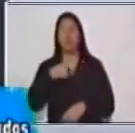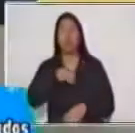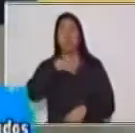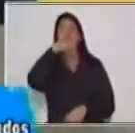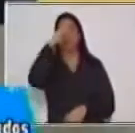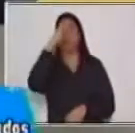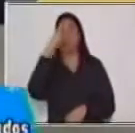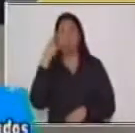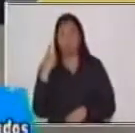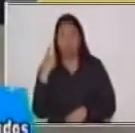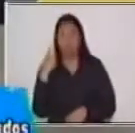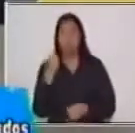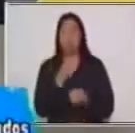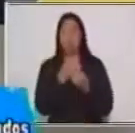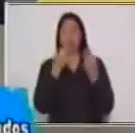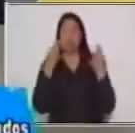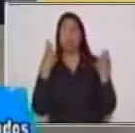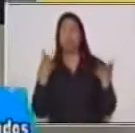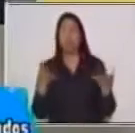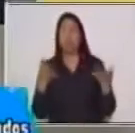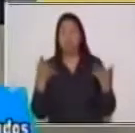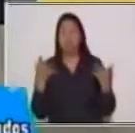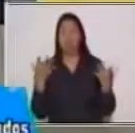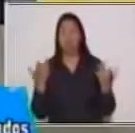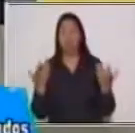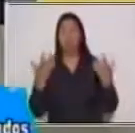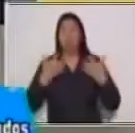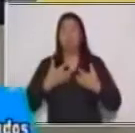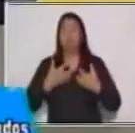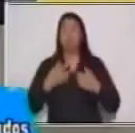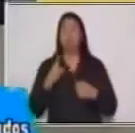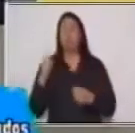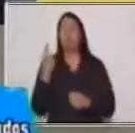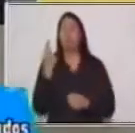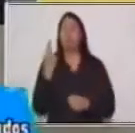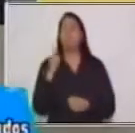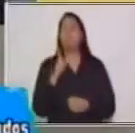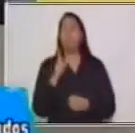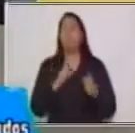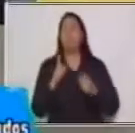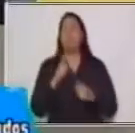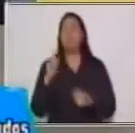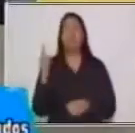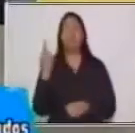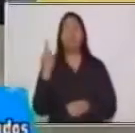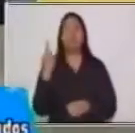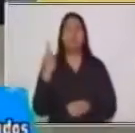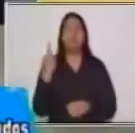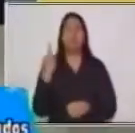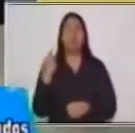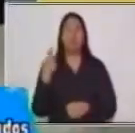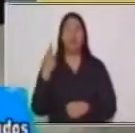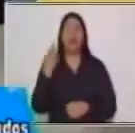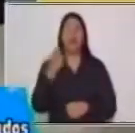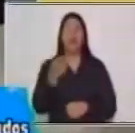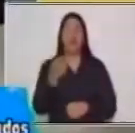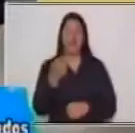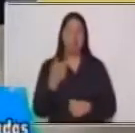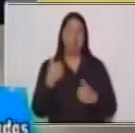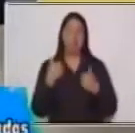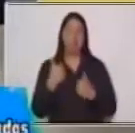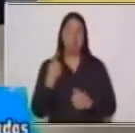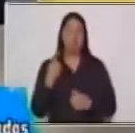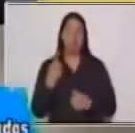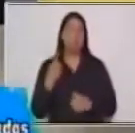combinadas, ¿qué es lo primero que se debe de trabajar? Muy bien, se debe de trabajar primero